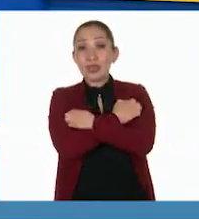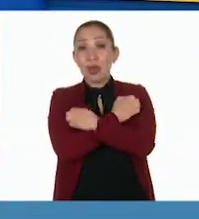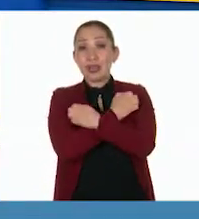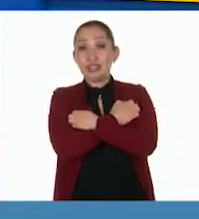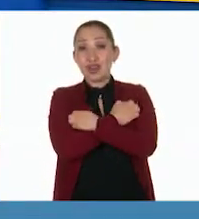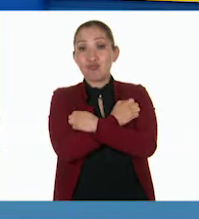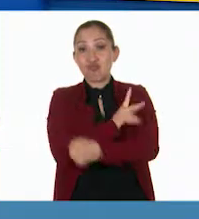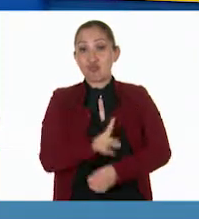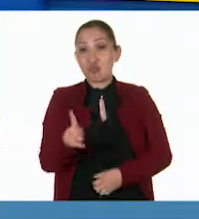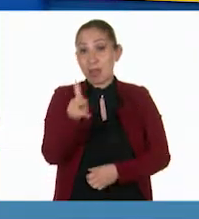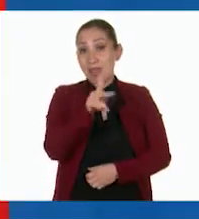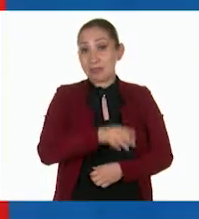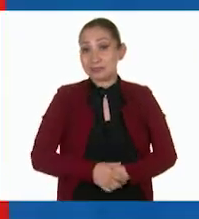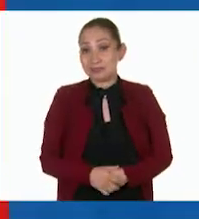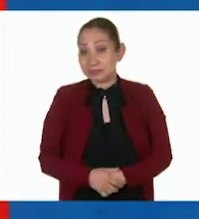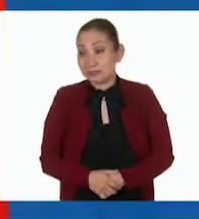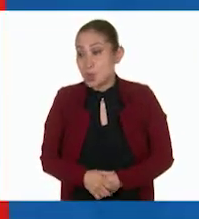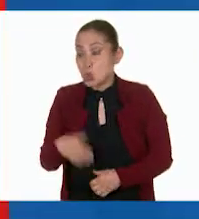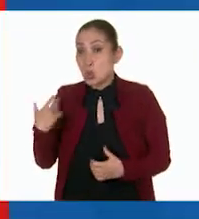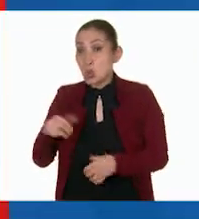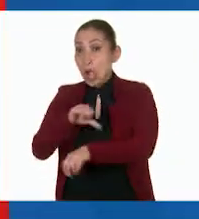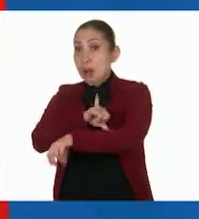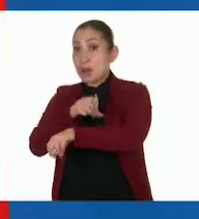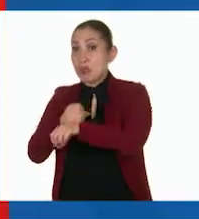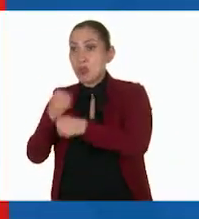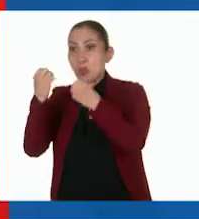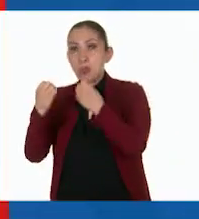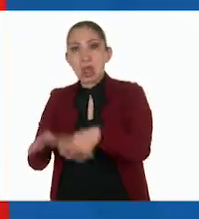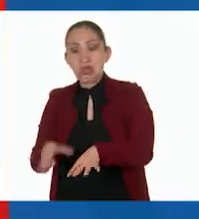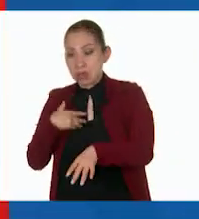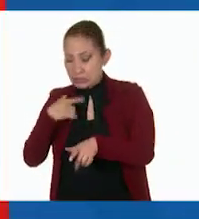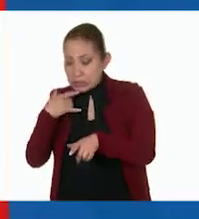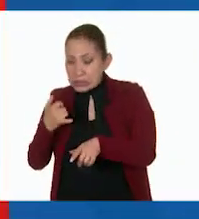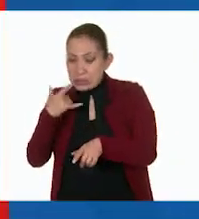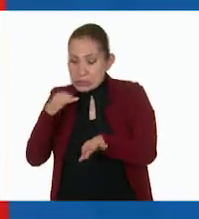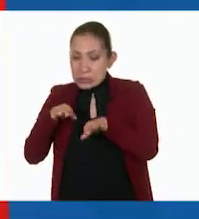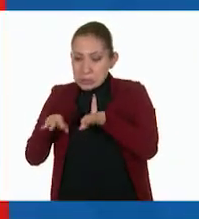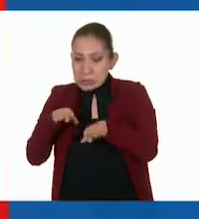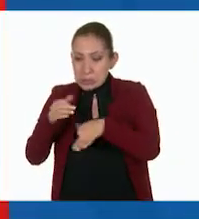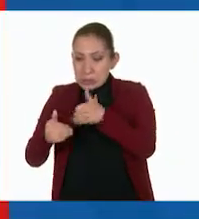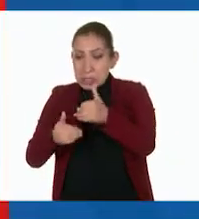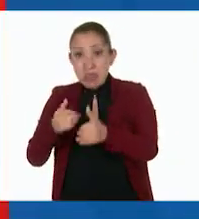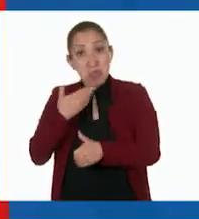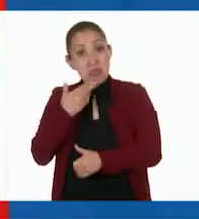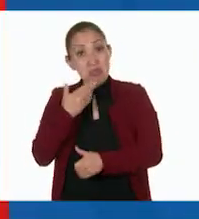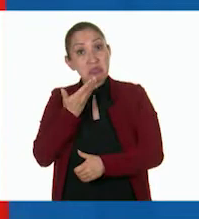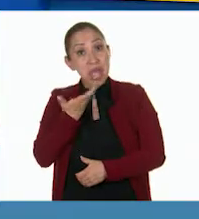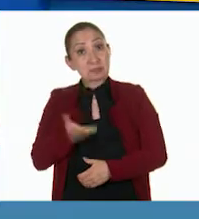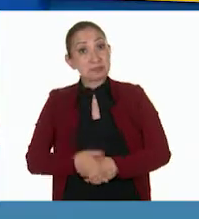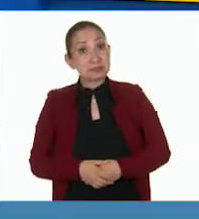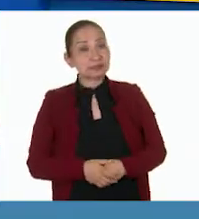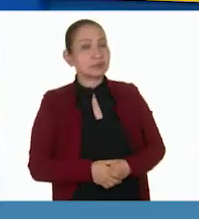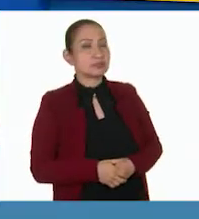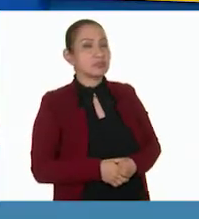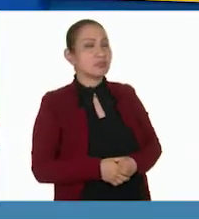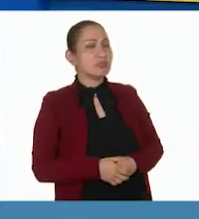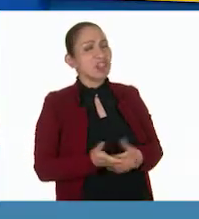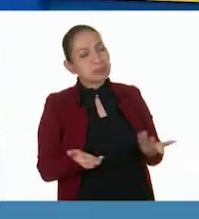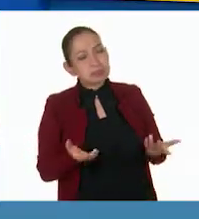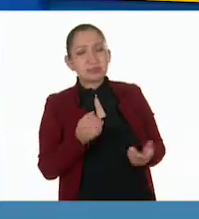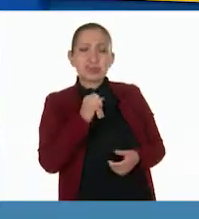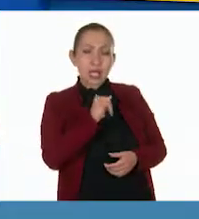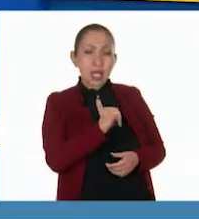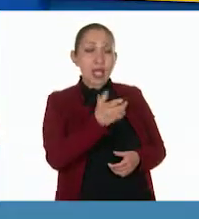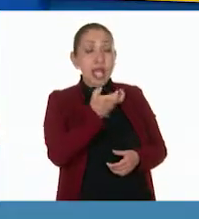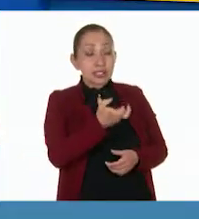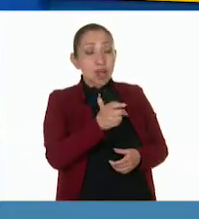Pública. Pues vaya que Obregón no perdió el tiempo para organizar el país, pero ¿funcionó? Pues justamente esto